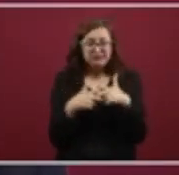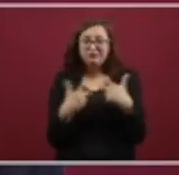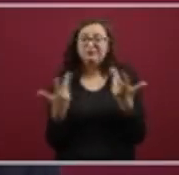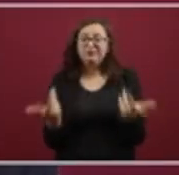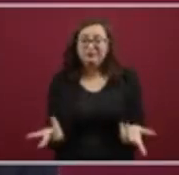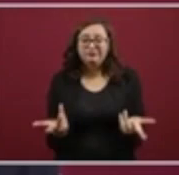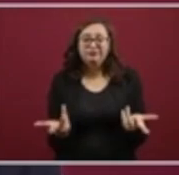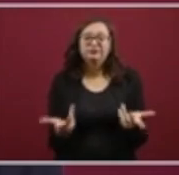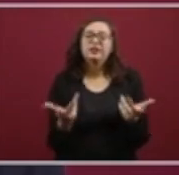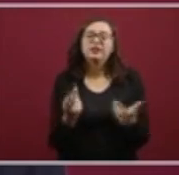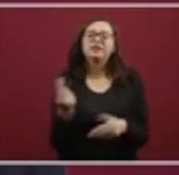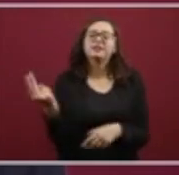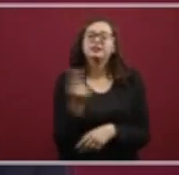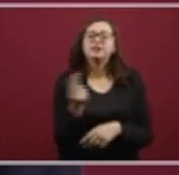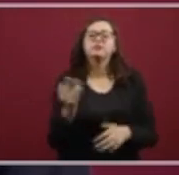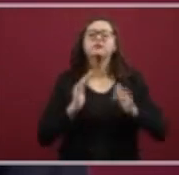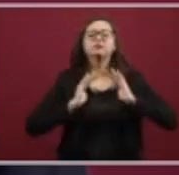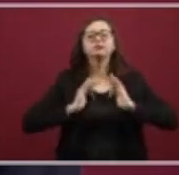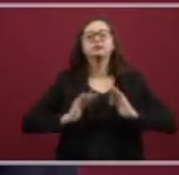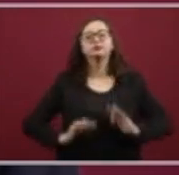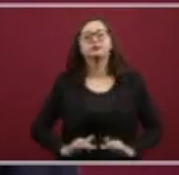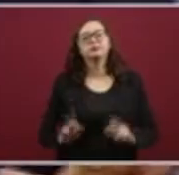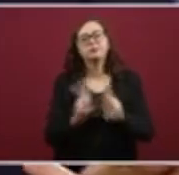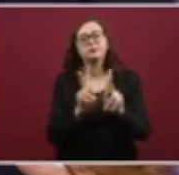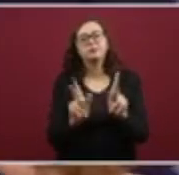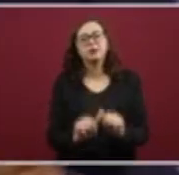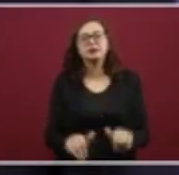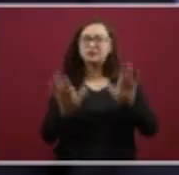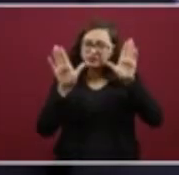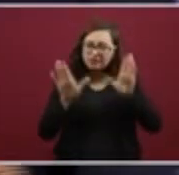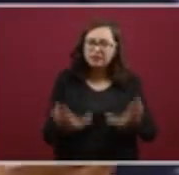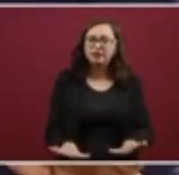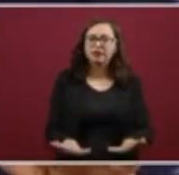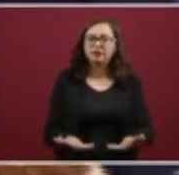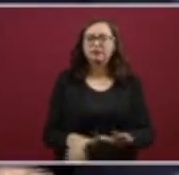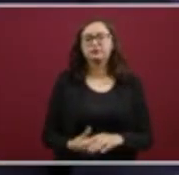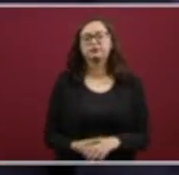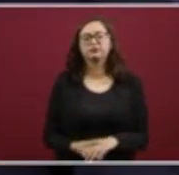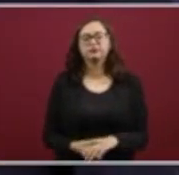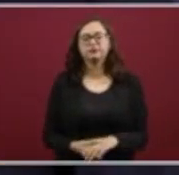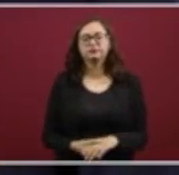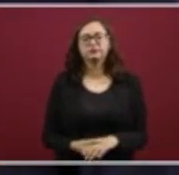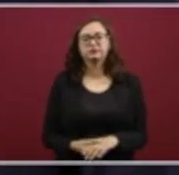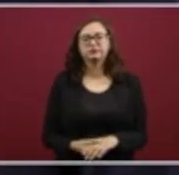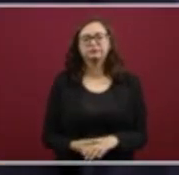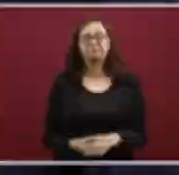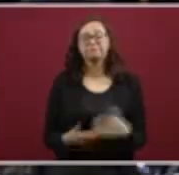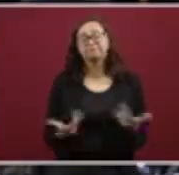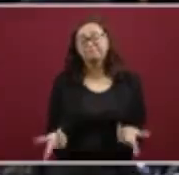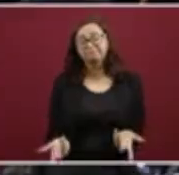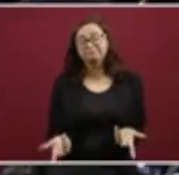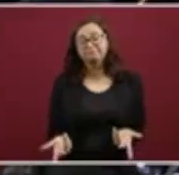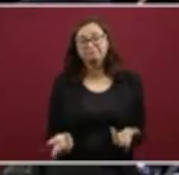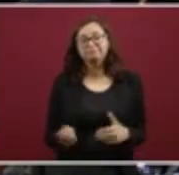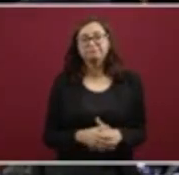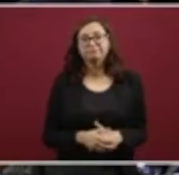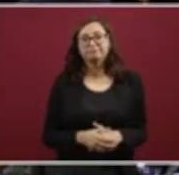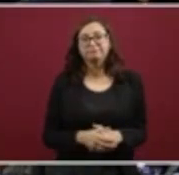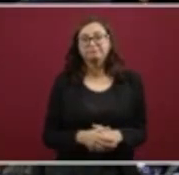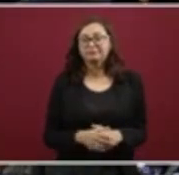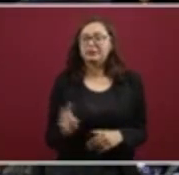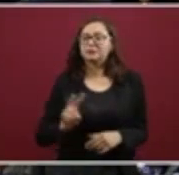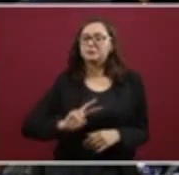Hay que serenarnos todos, ¿sí? Ser tranquilos. Y la